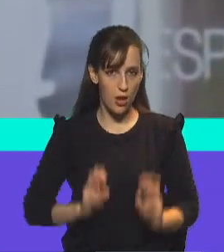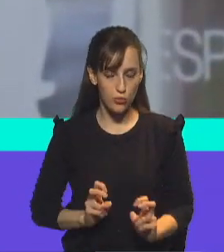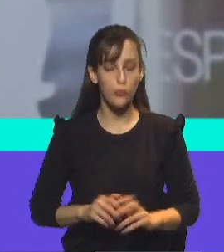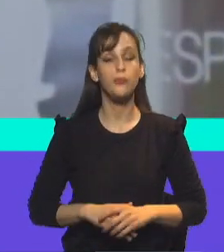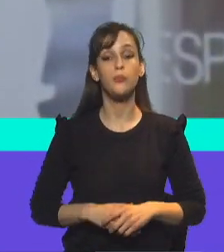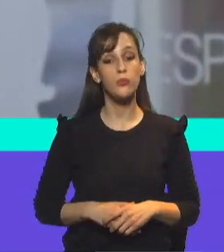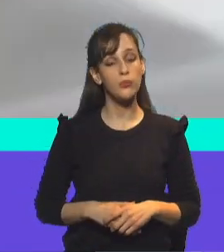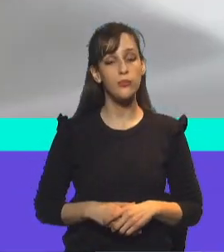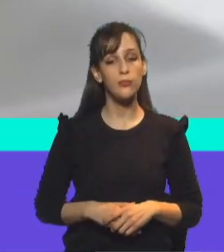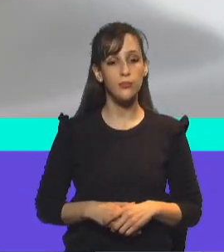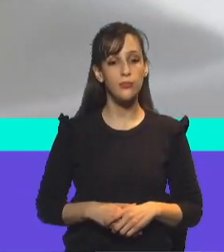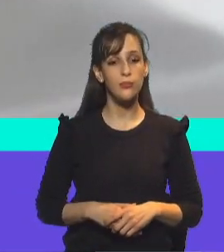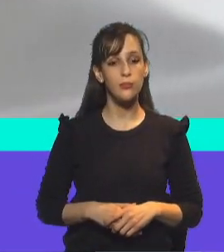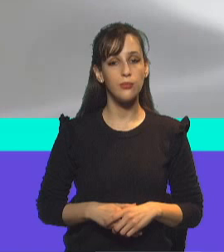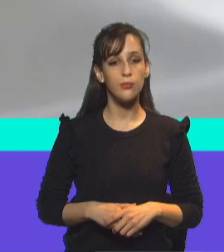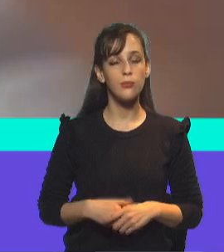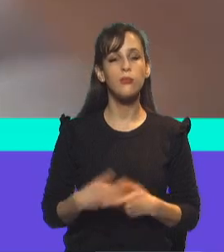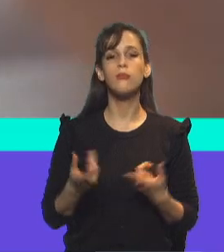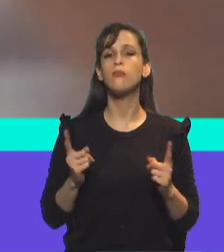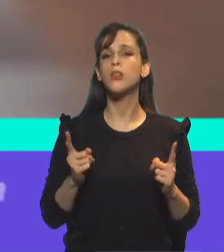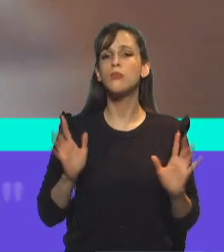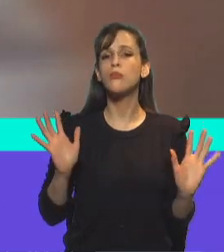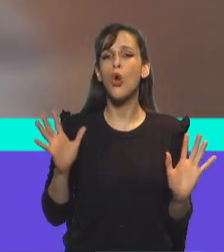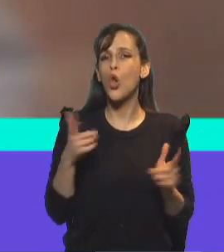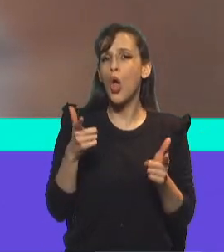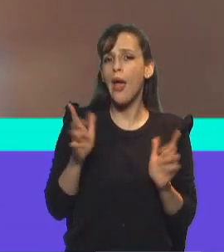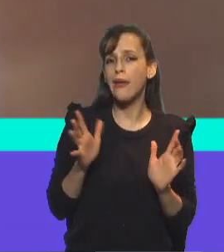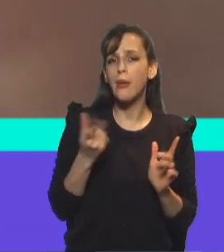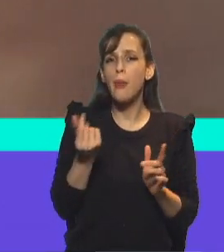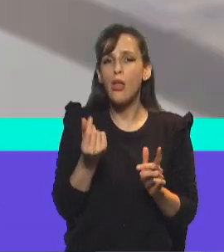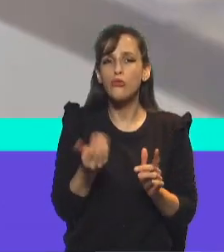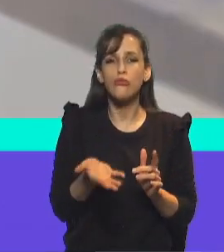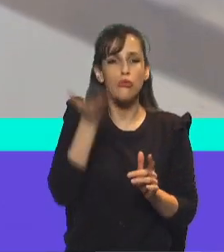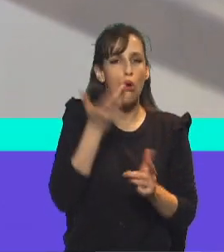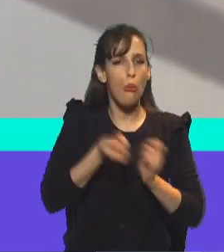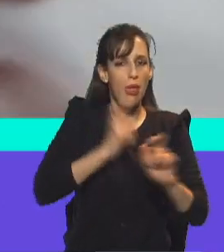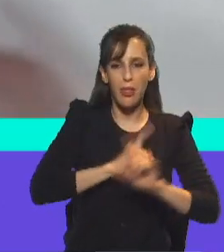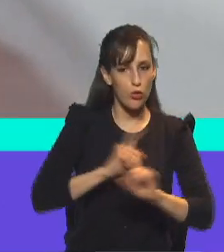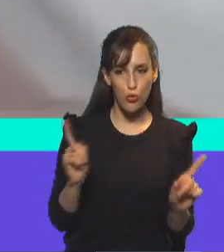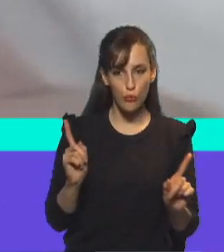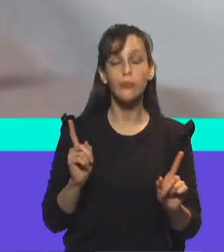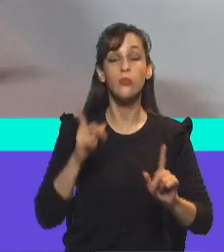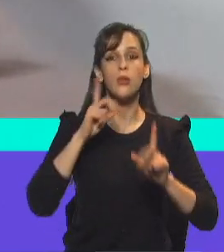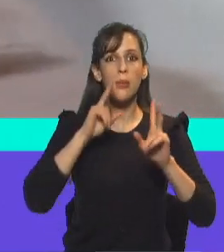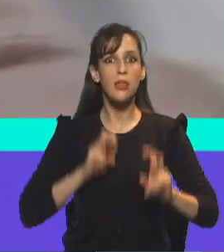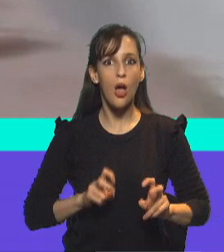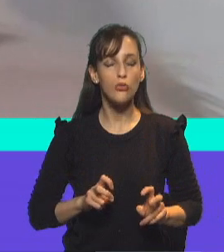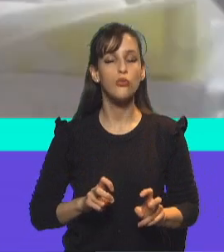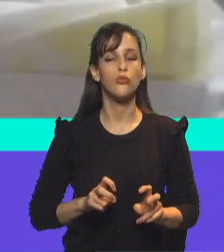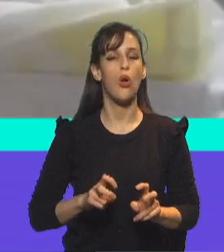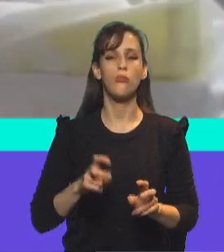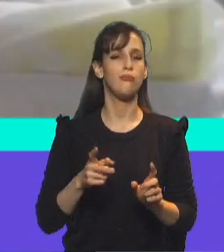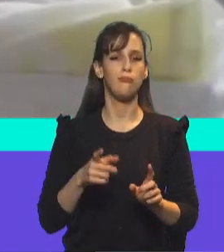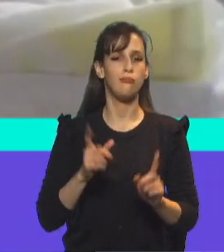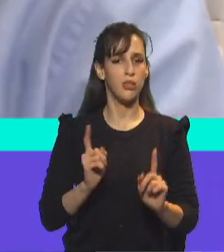había licitaciones direccionadas, ni había sobreprecios. Bueno, se hizo toda una investigación seria, como habría que haber hecho de